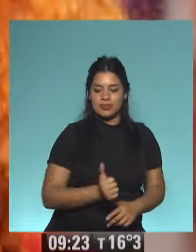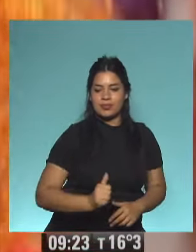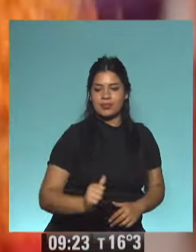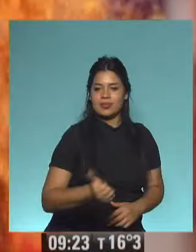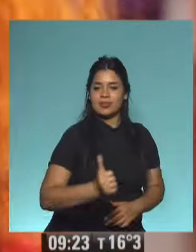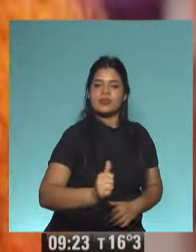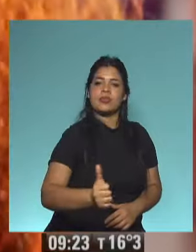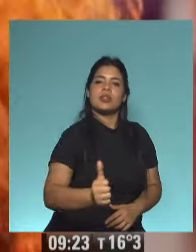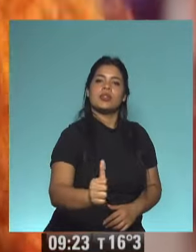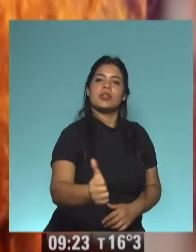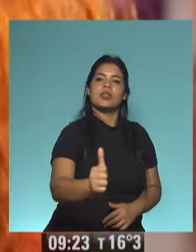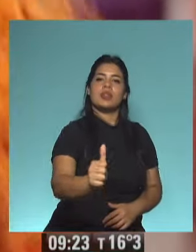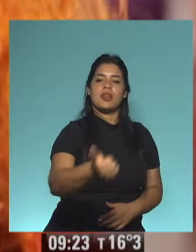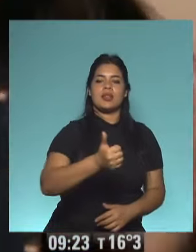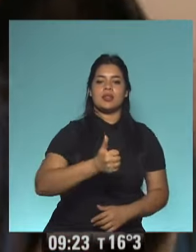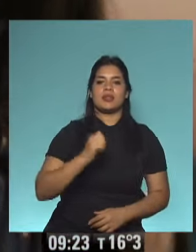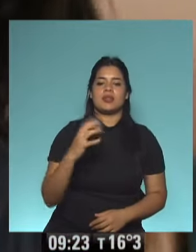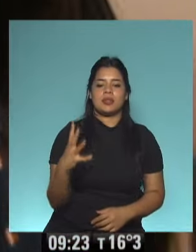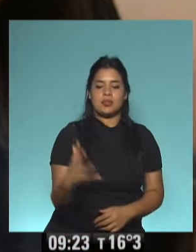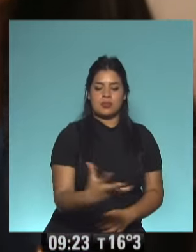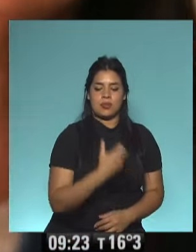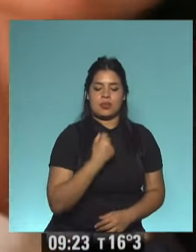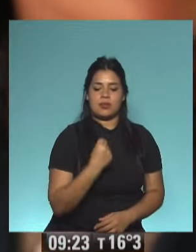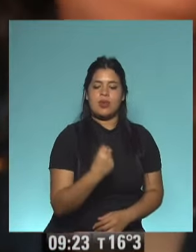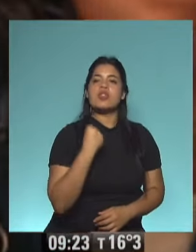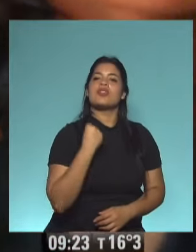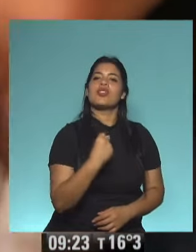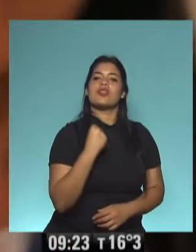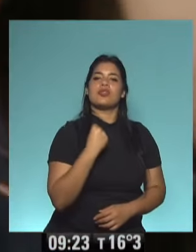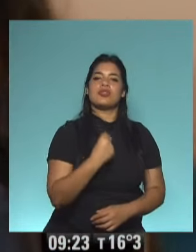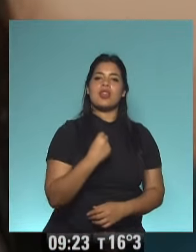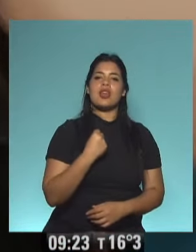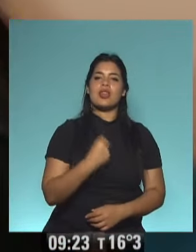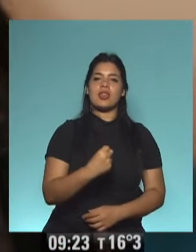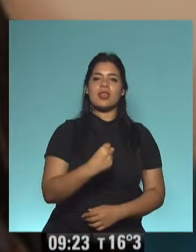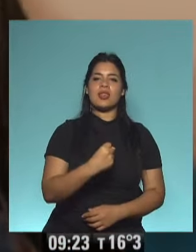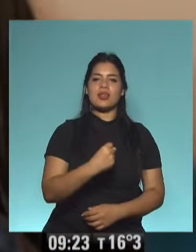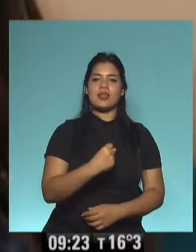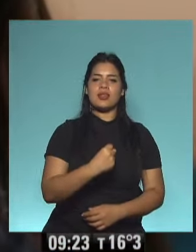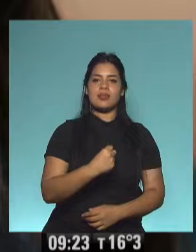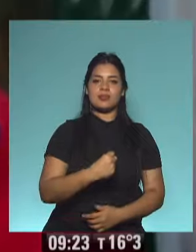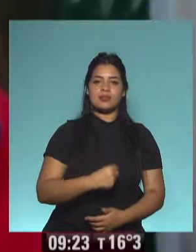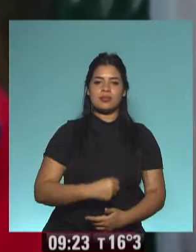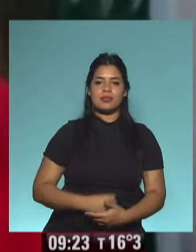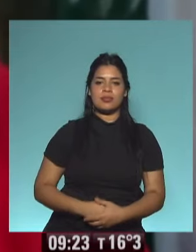Que suplimos con sed.